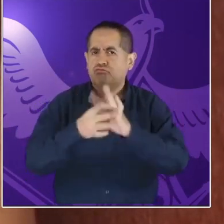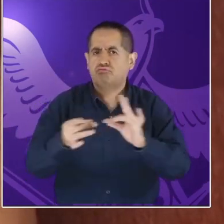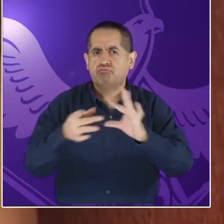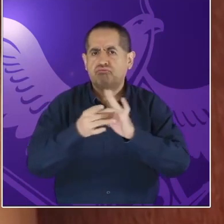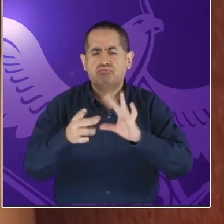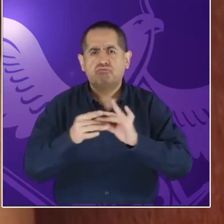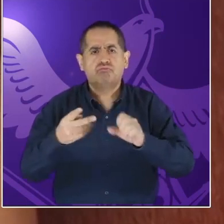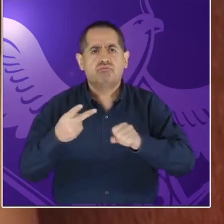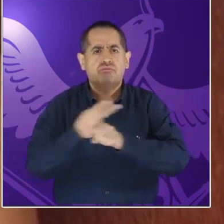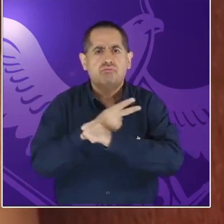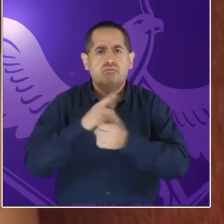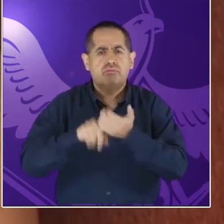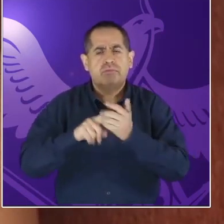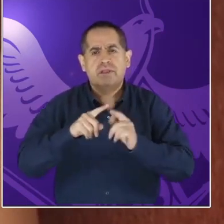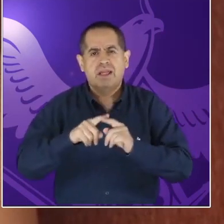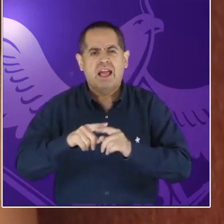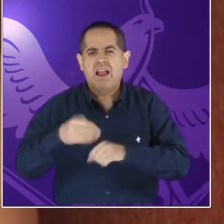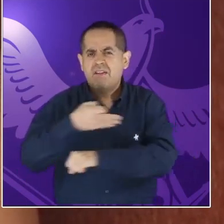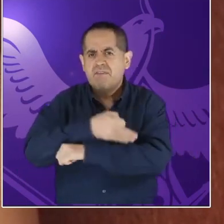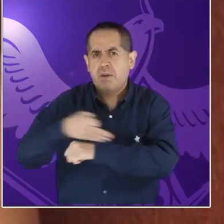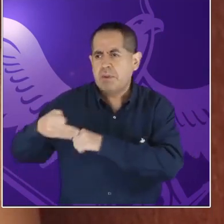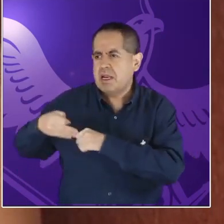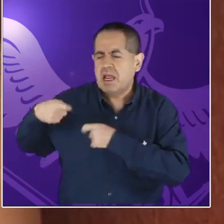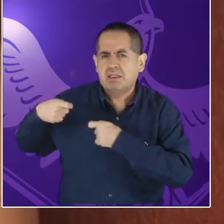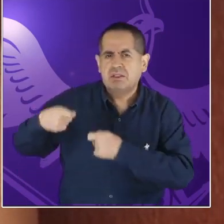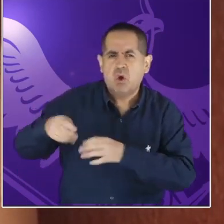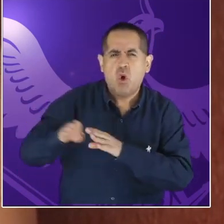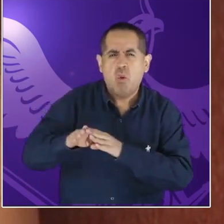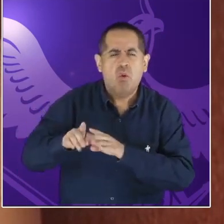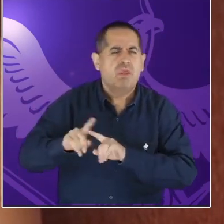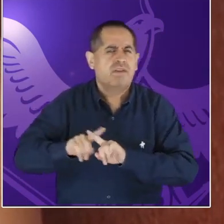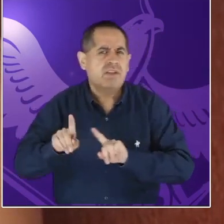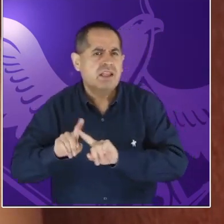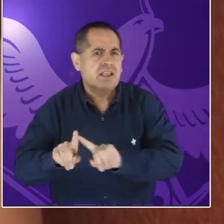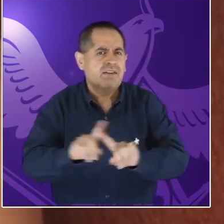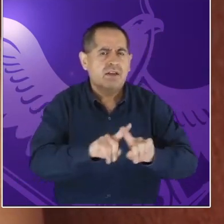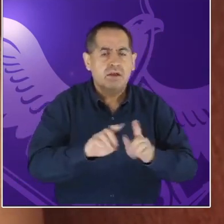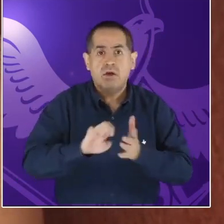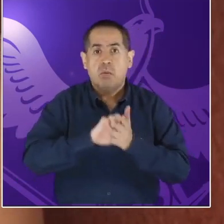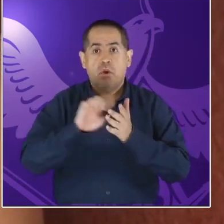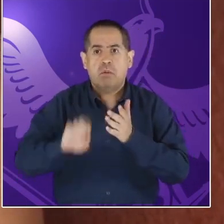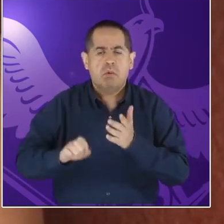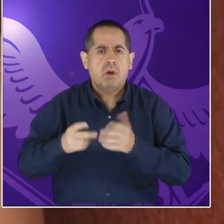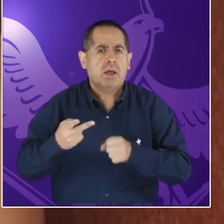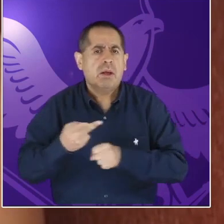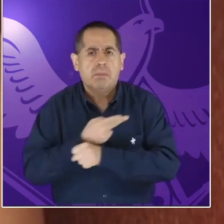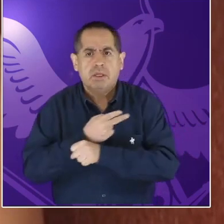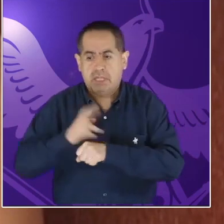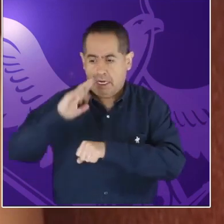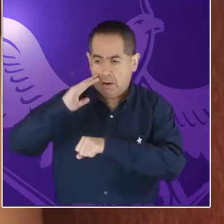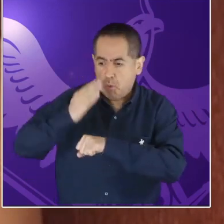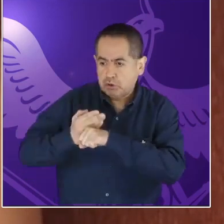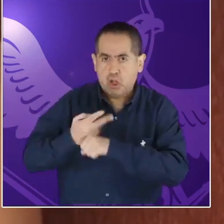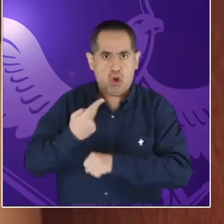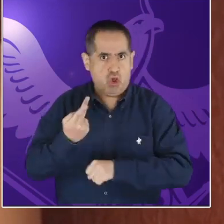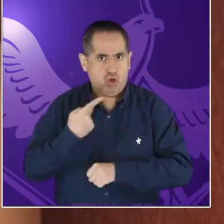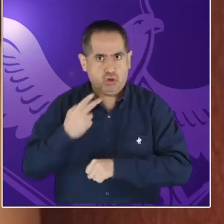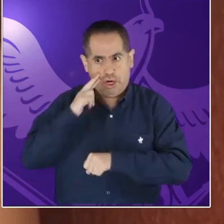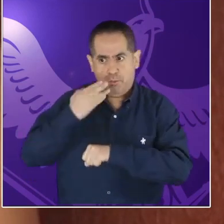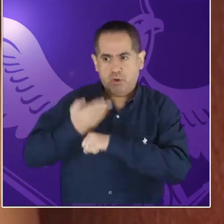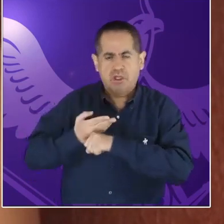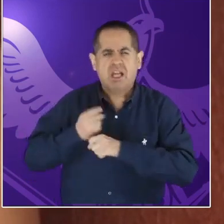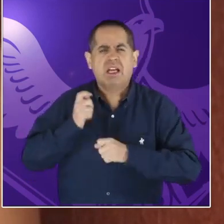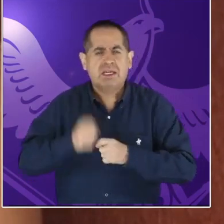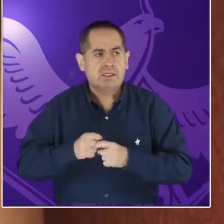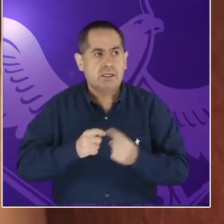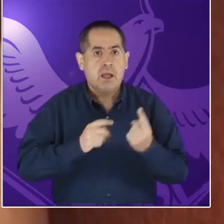analizaremos la evolución que han tenido las diferentes familias, qué sucede, por ejemplo, con las responsabilidades y la corresponsabilidad